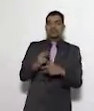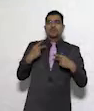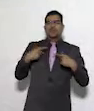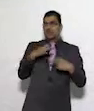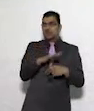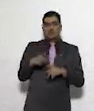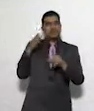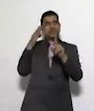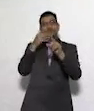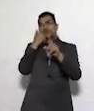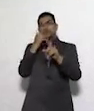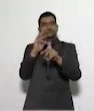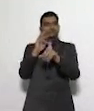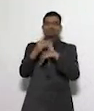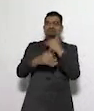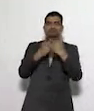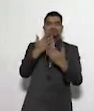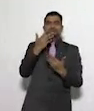la que aspiramos.